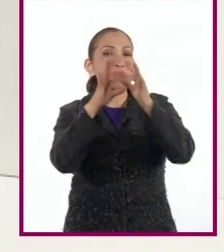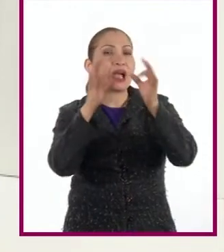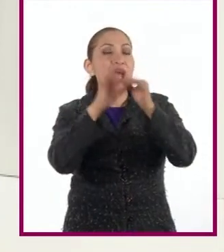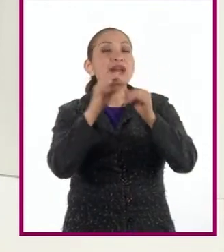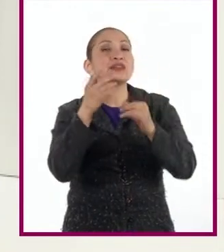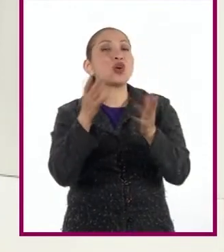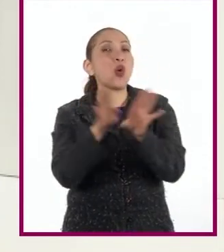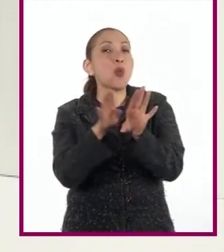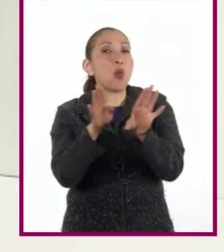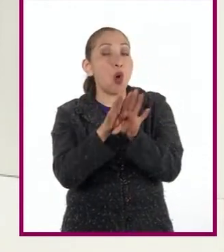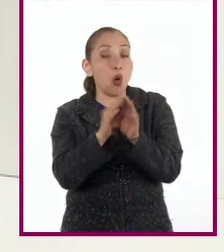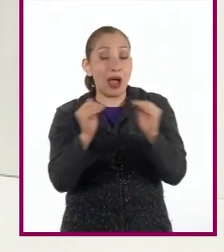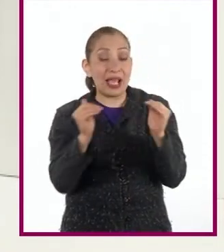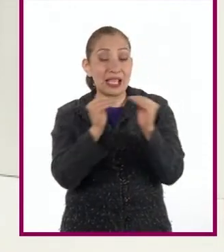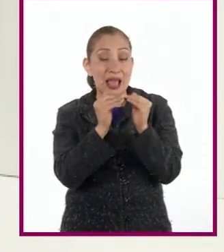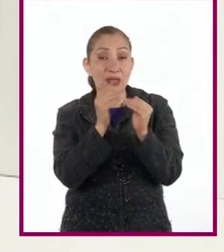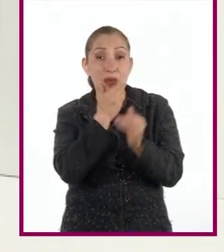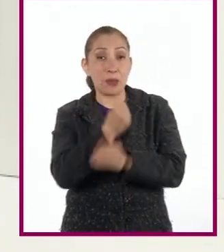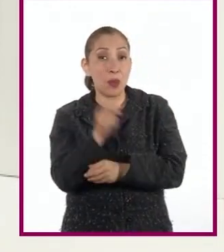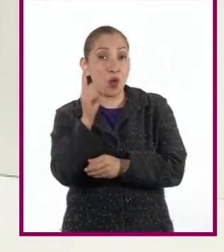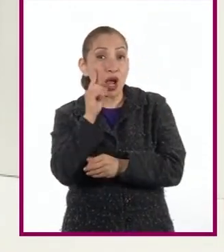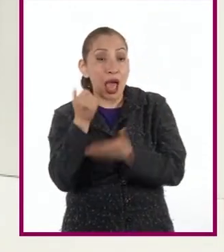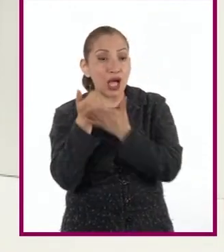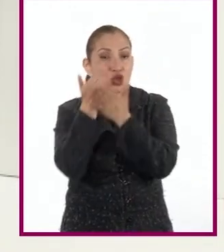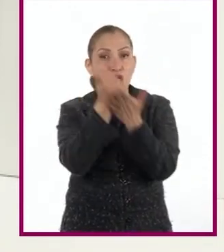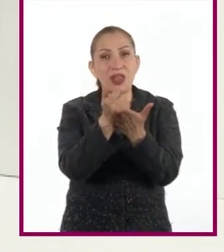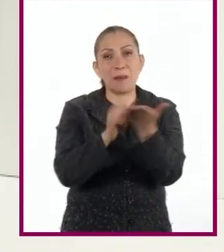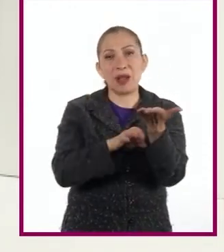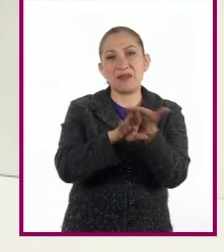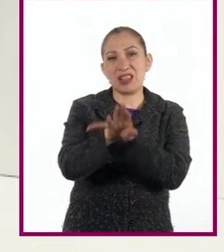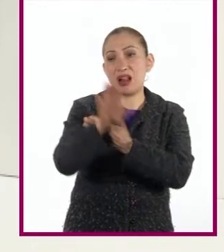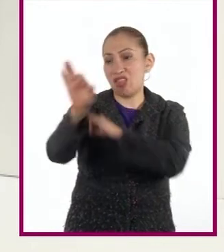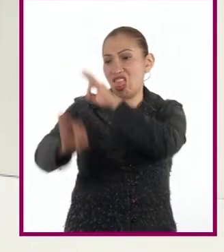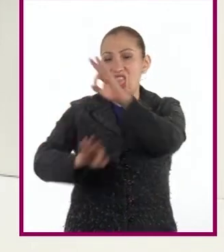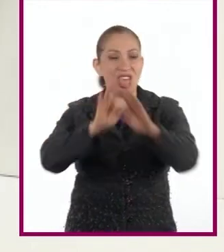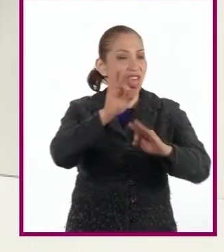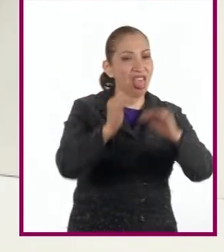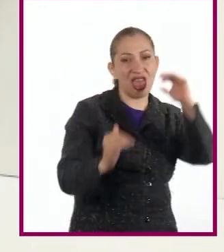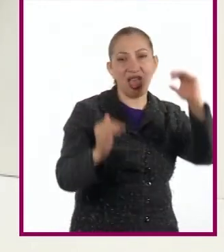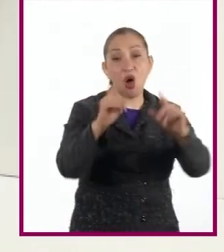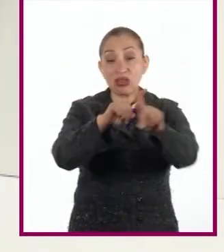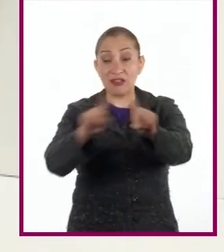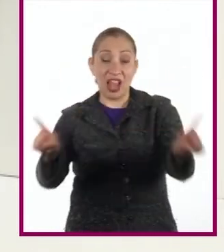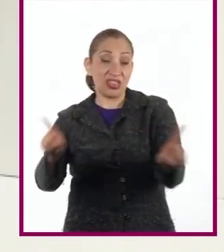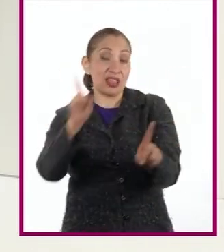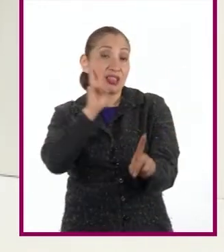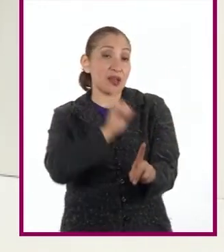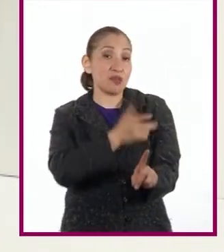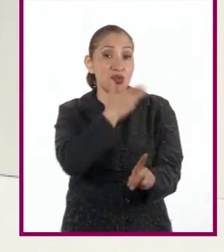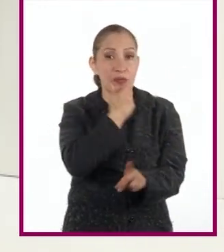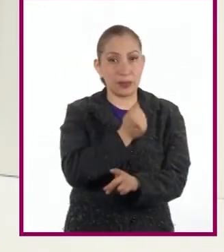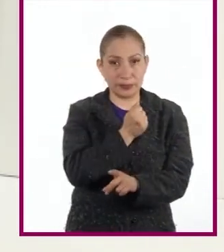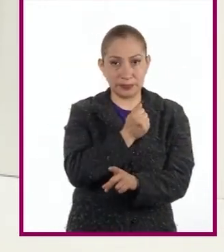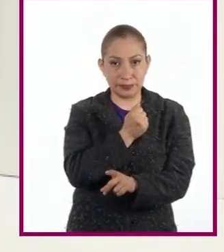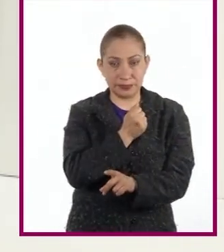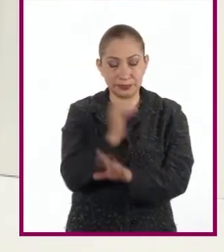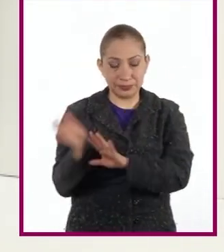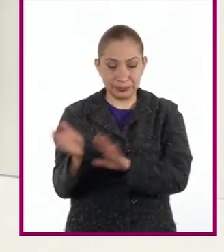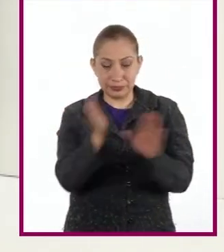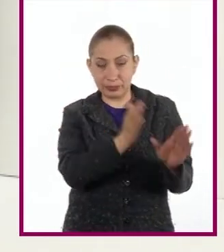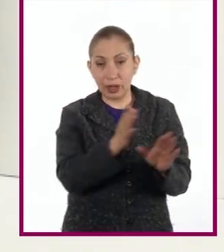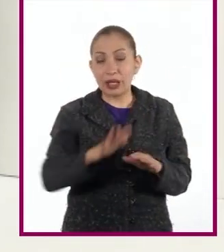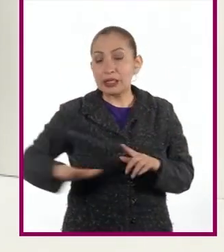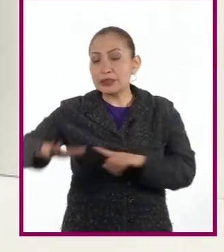explicamos cómo la equidad de género contribuye a evitar un trato desigual o diferenciado entre mujeres y hombres en cuanto